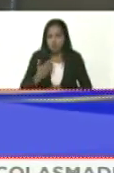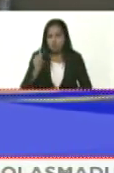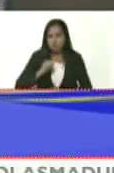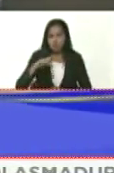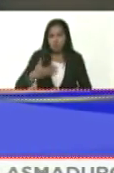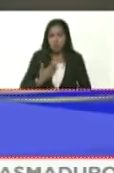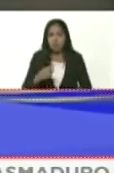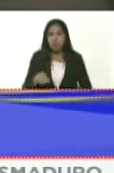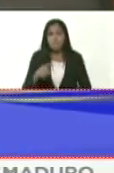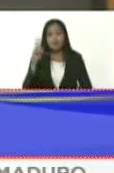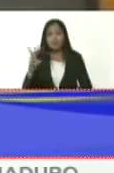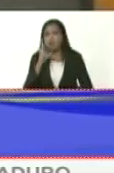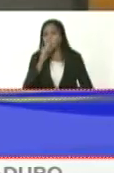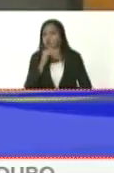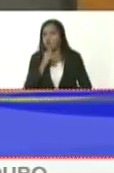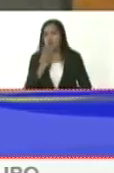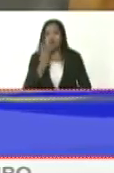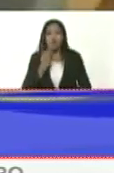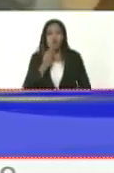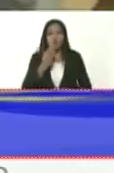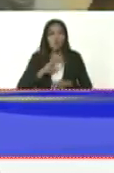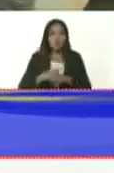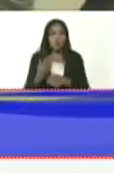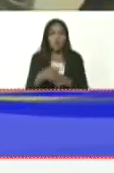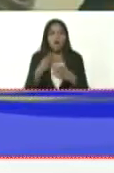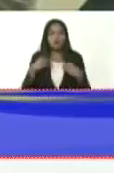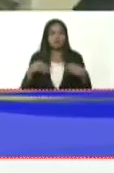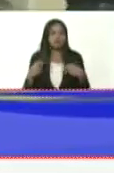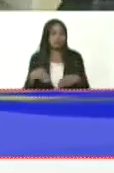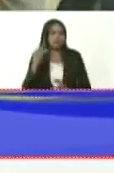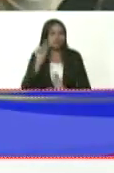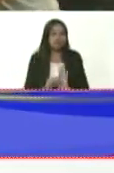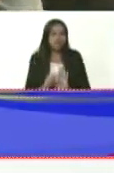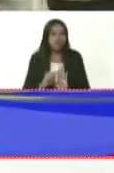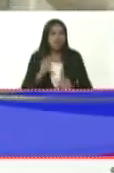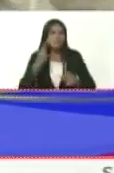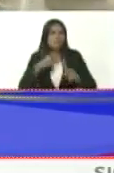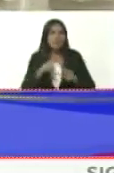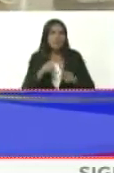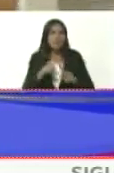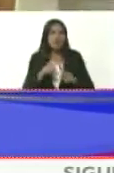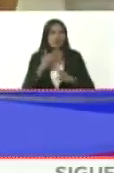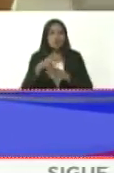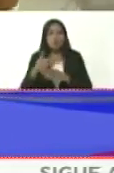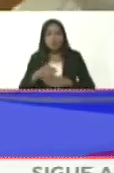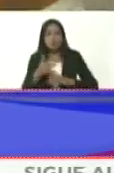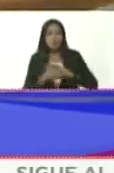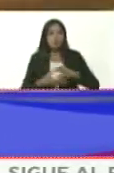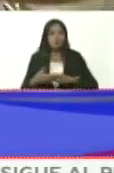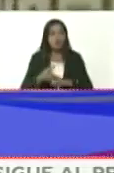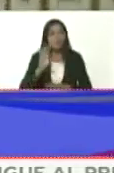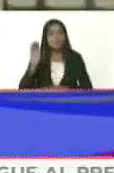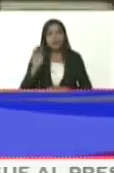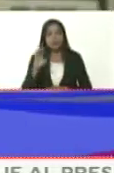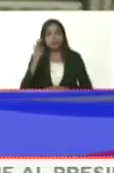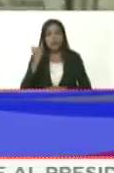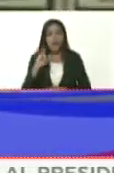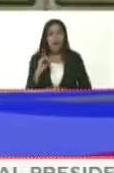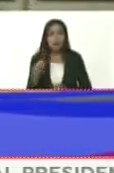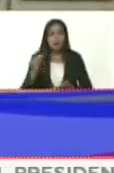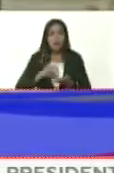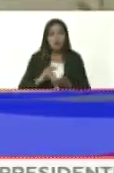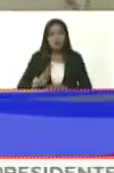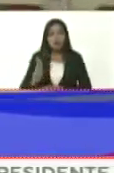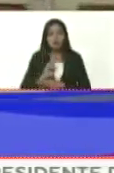no hay costumbre porque tenemos una materia prima muy barata. Sin embargo, en la mayoría de los países el plástico se reutiliza